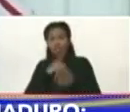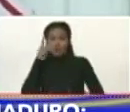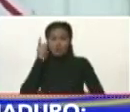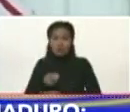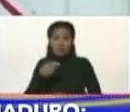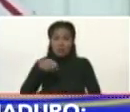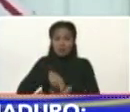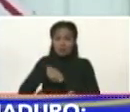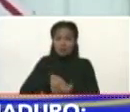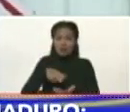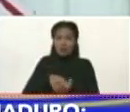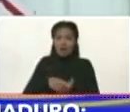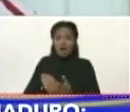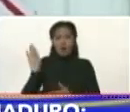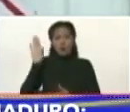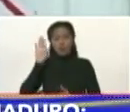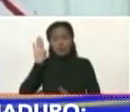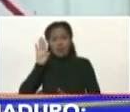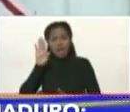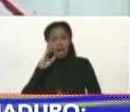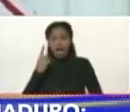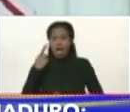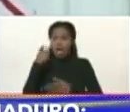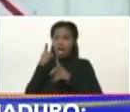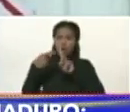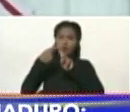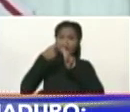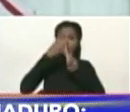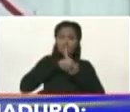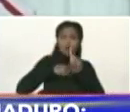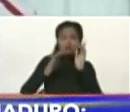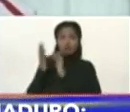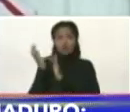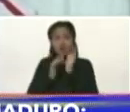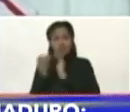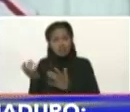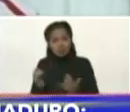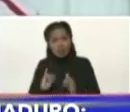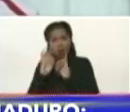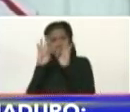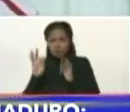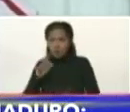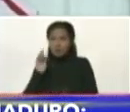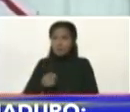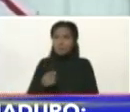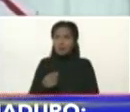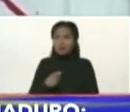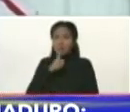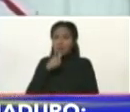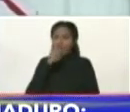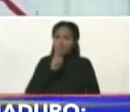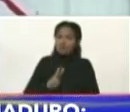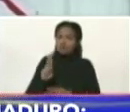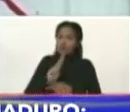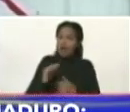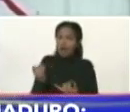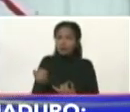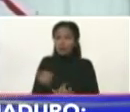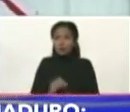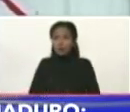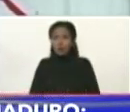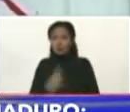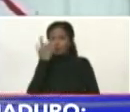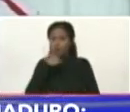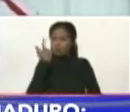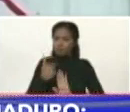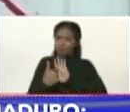obligaban de rodillas a jurar ante una cruz de nuestro Cristo Redentor, mal utilizando la imagen